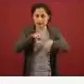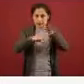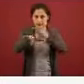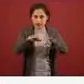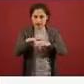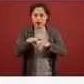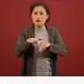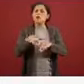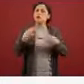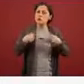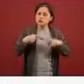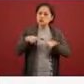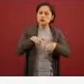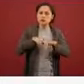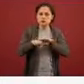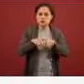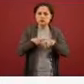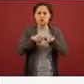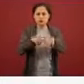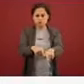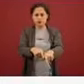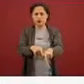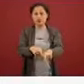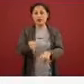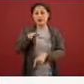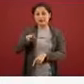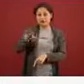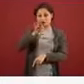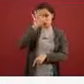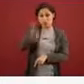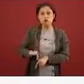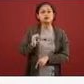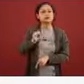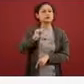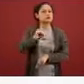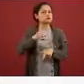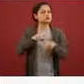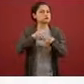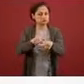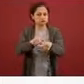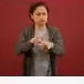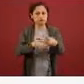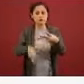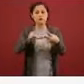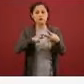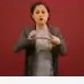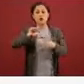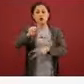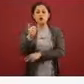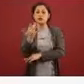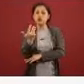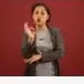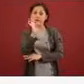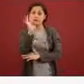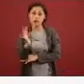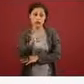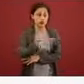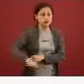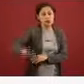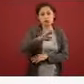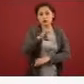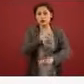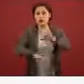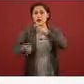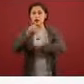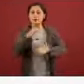total. Hay 50% de empresas que deberían haber cerrado temporalmente para suspender la actividad